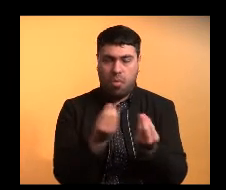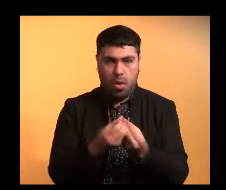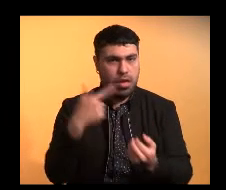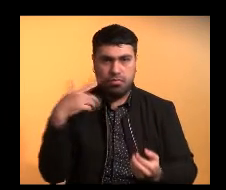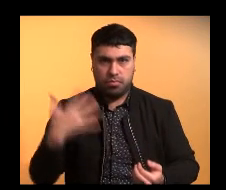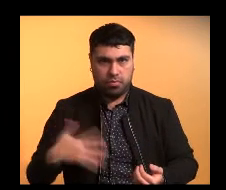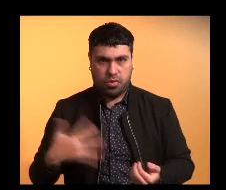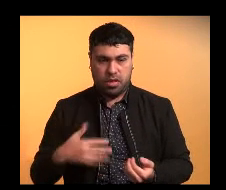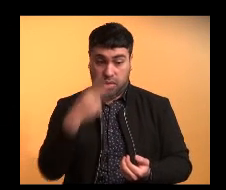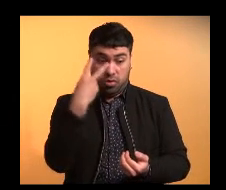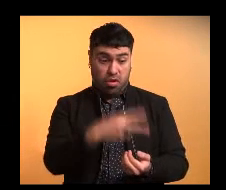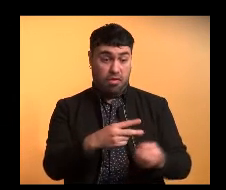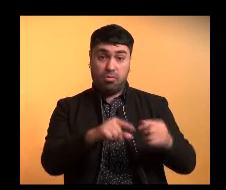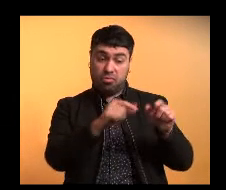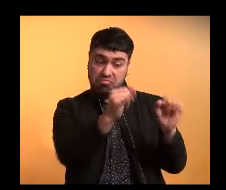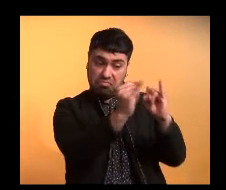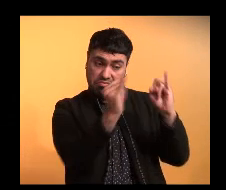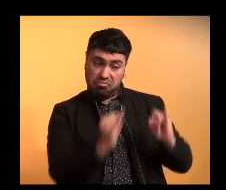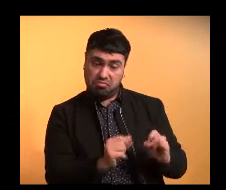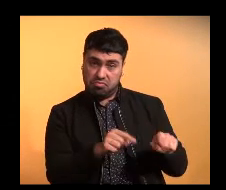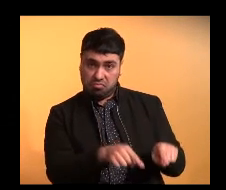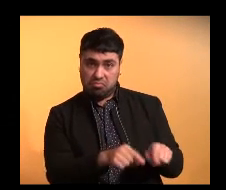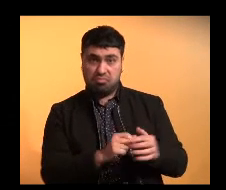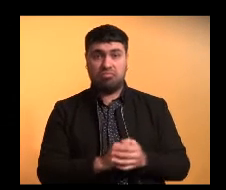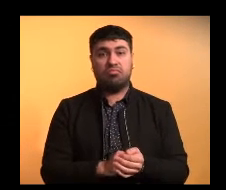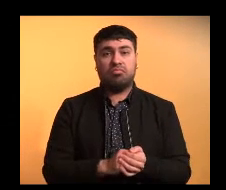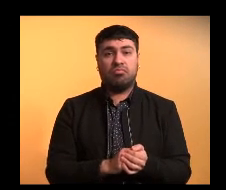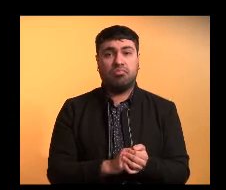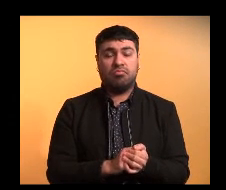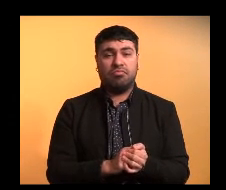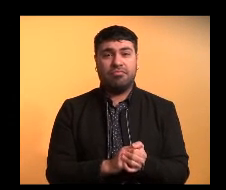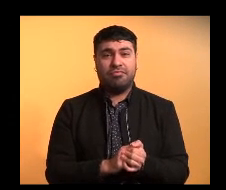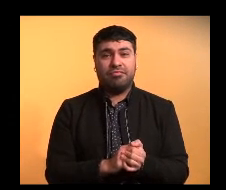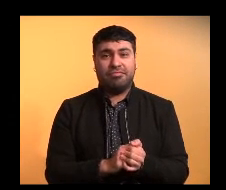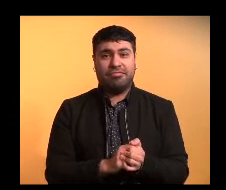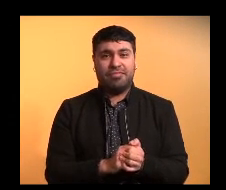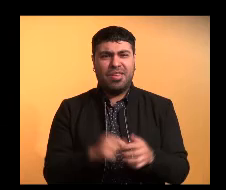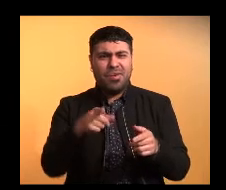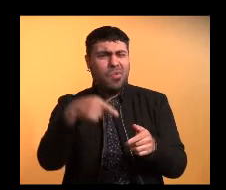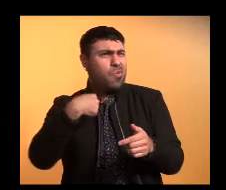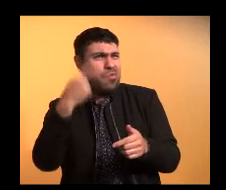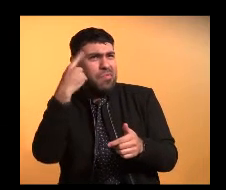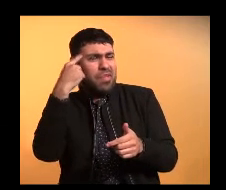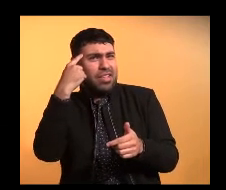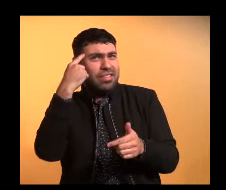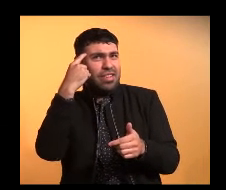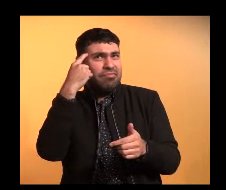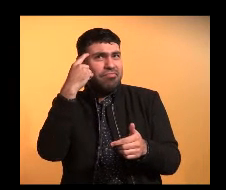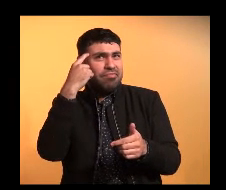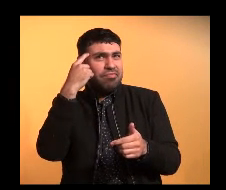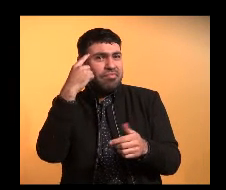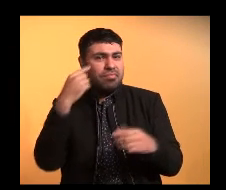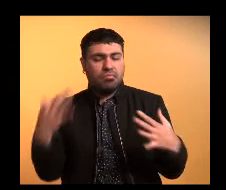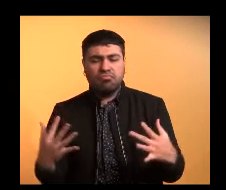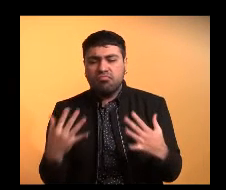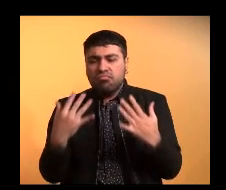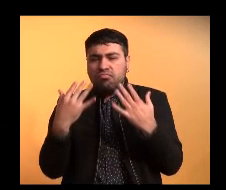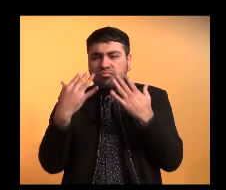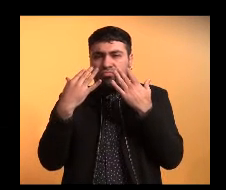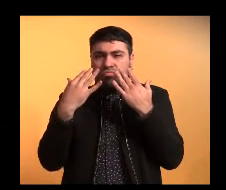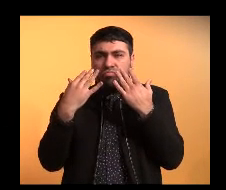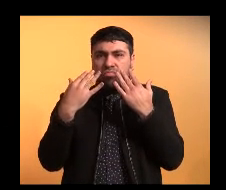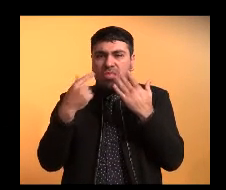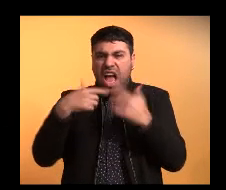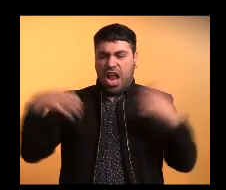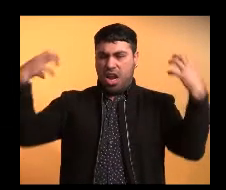cómo sienten o cómo se ven las algas cuando saben que la mayor parte del crédito sobre el oxígeno que se produce a nivel global se lo llevan